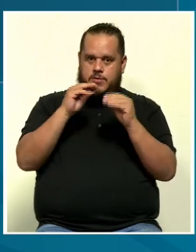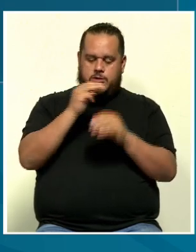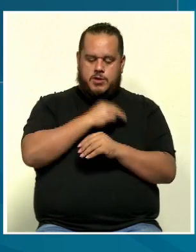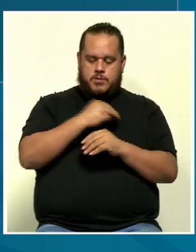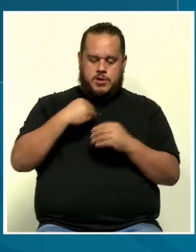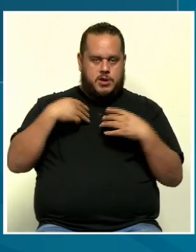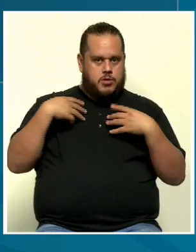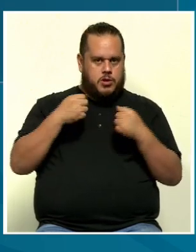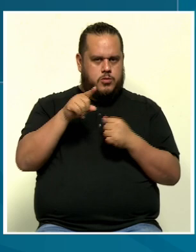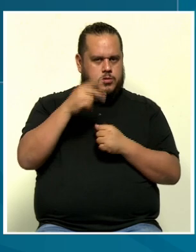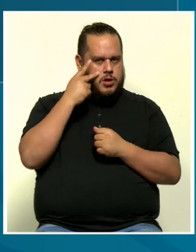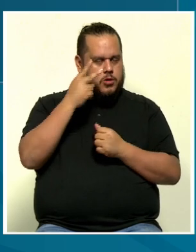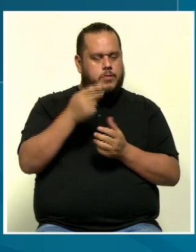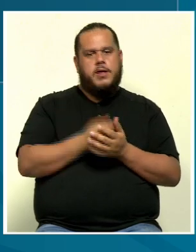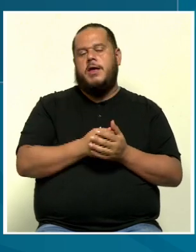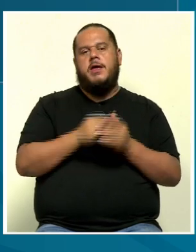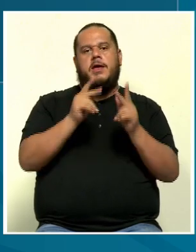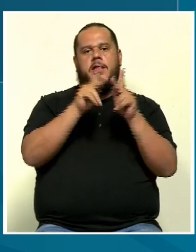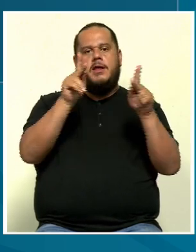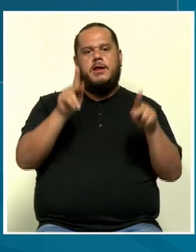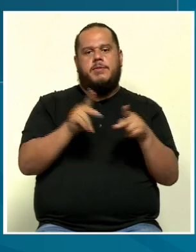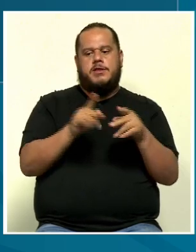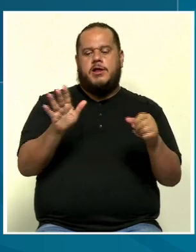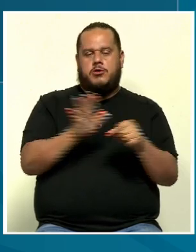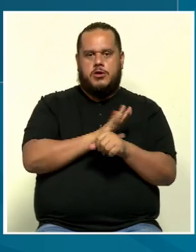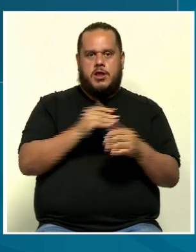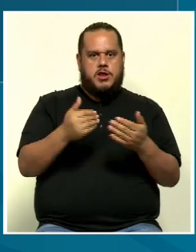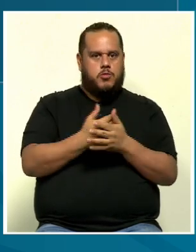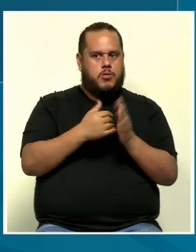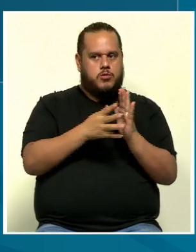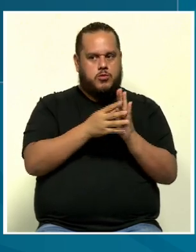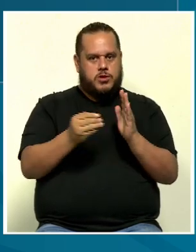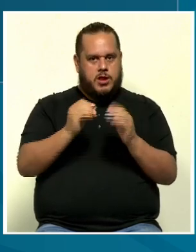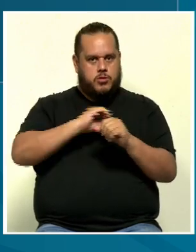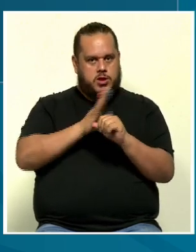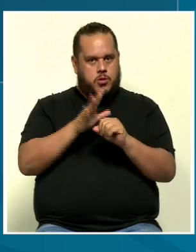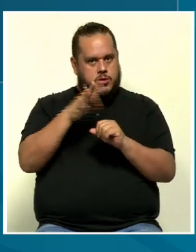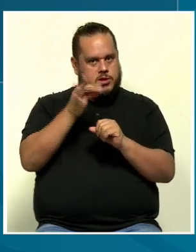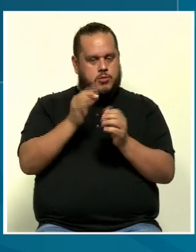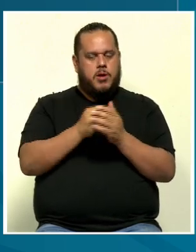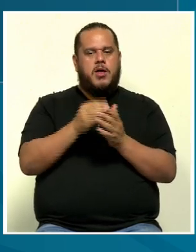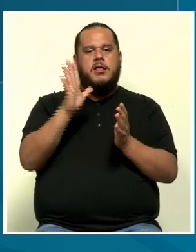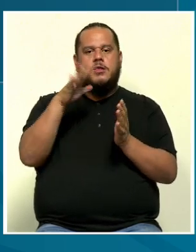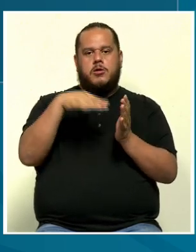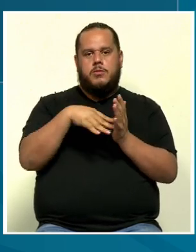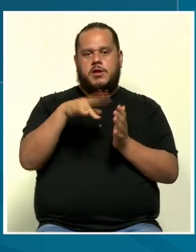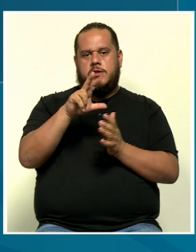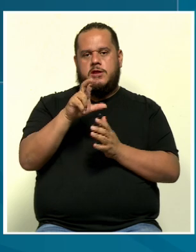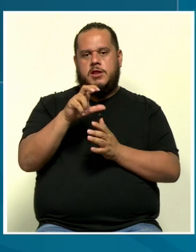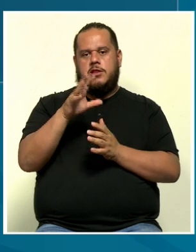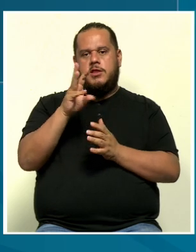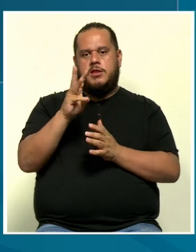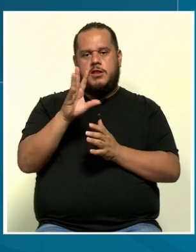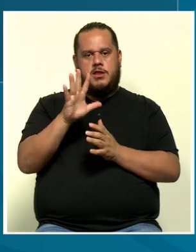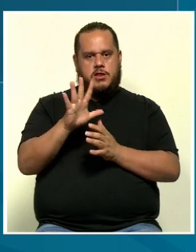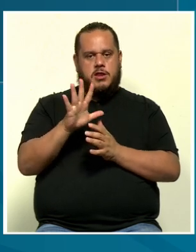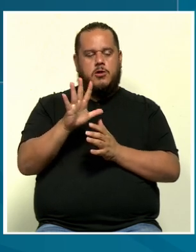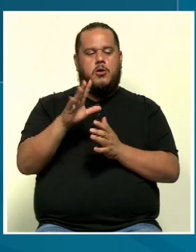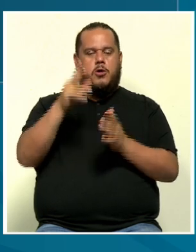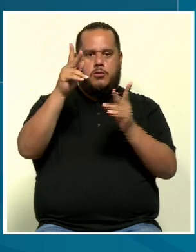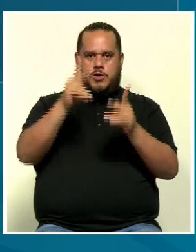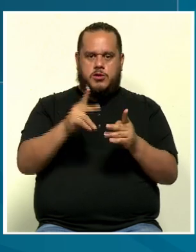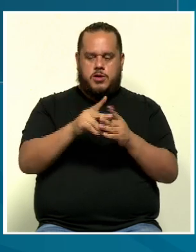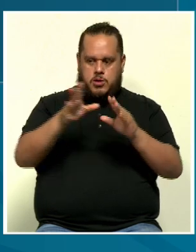de Salud. Usted lo observa en pantalla. El total de nuevos contagios para este martes es de 5.365 personas.